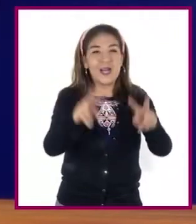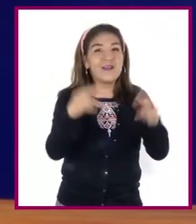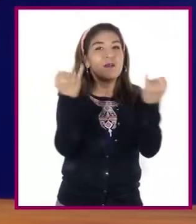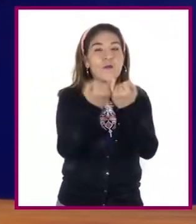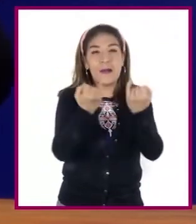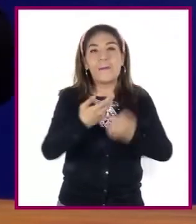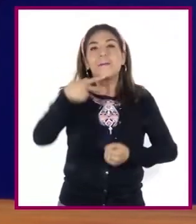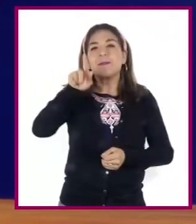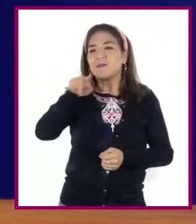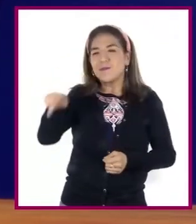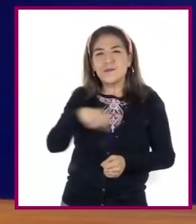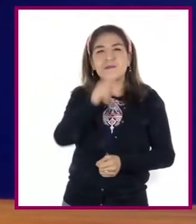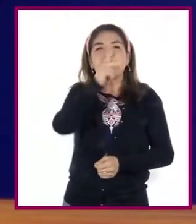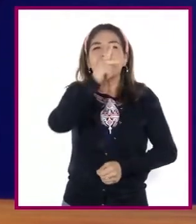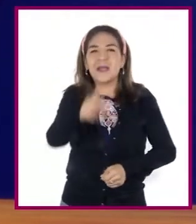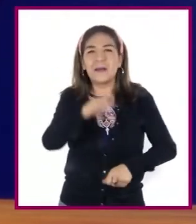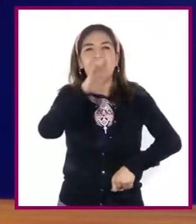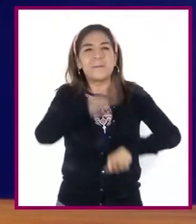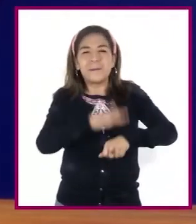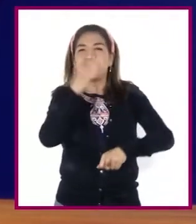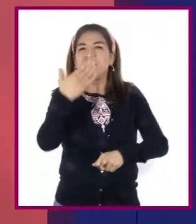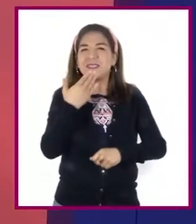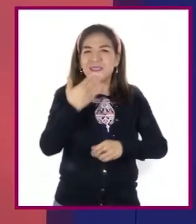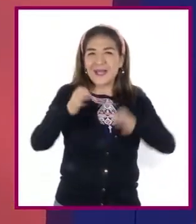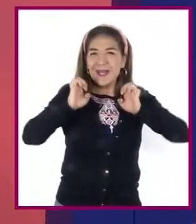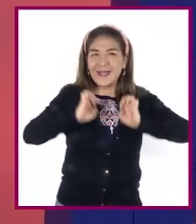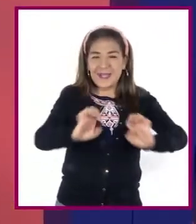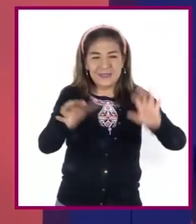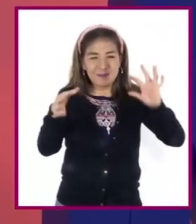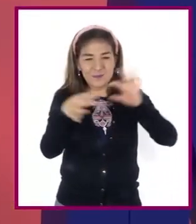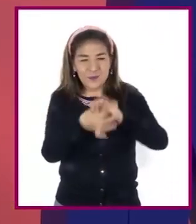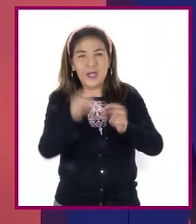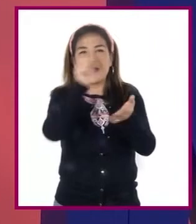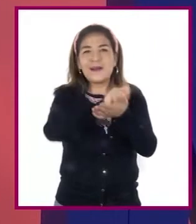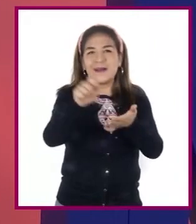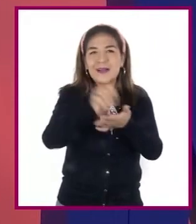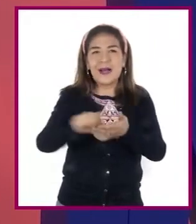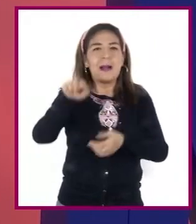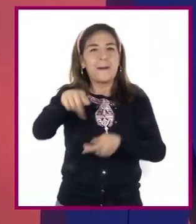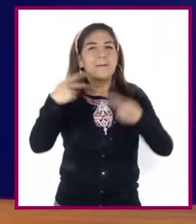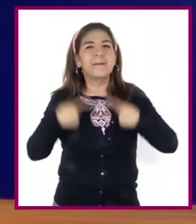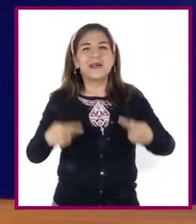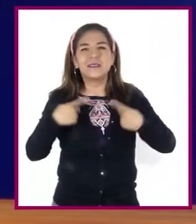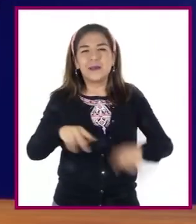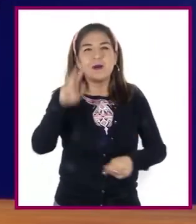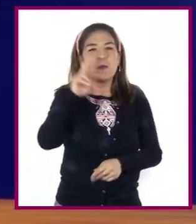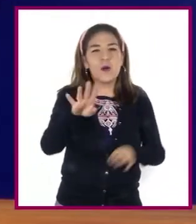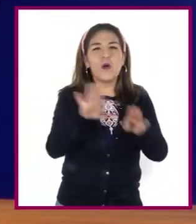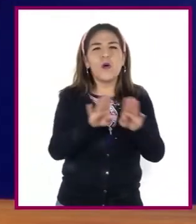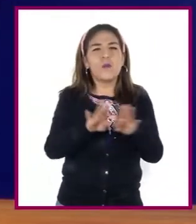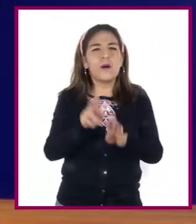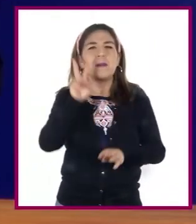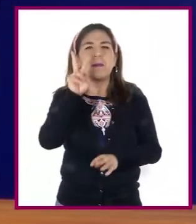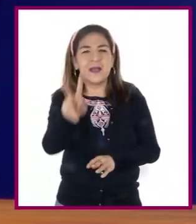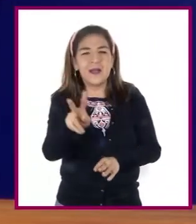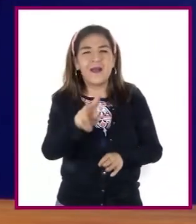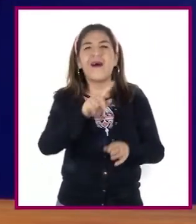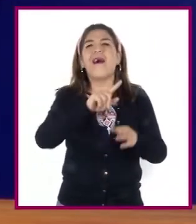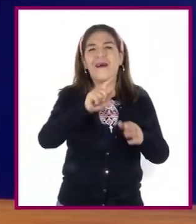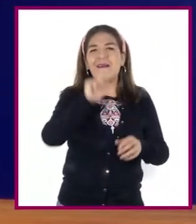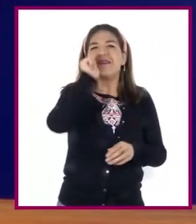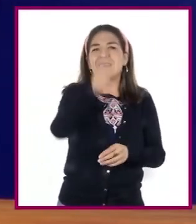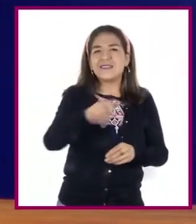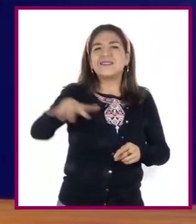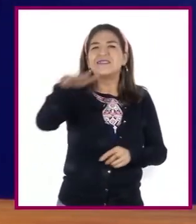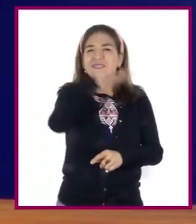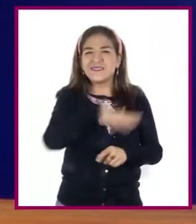buscan afanosamente las palabras adecuadas que ayuden al lector o a quien escucha el poema a mirar con otros ojos lo que ven